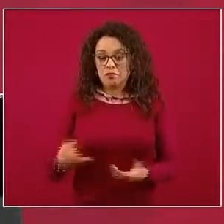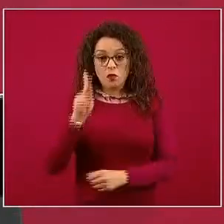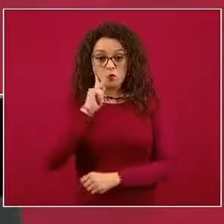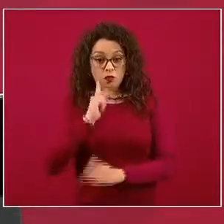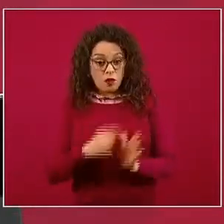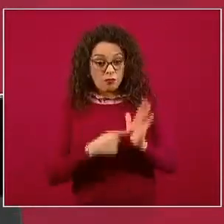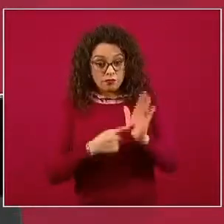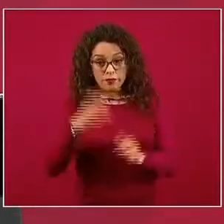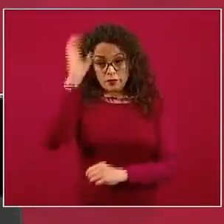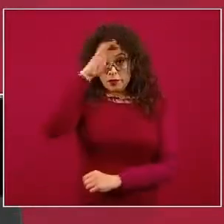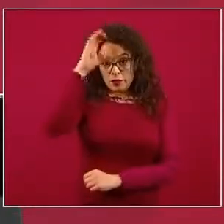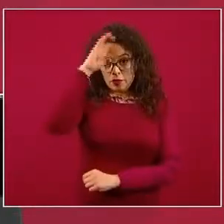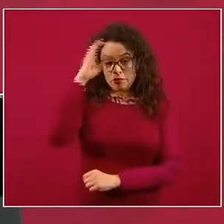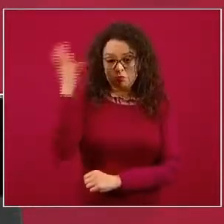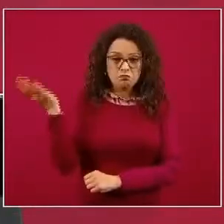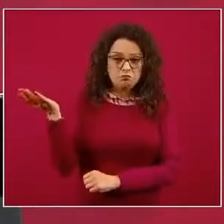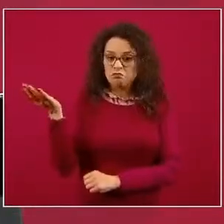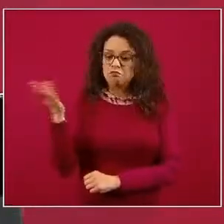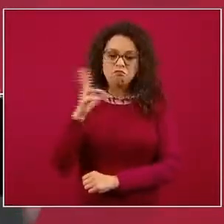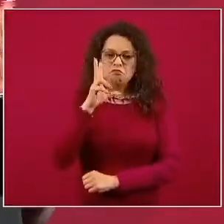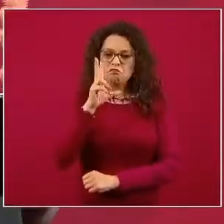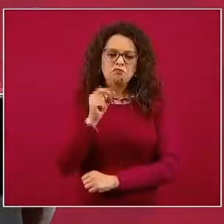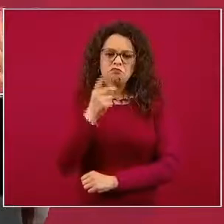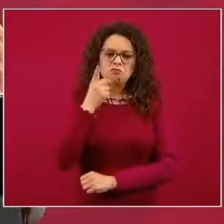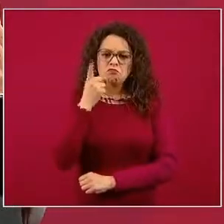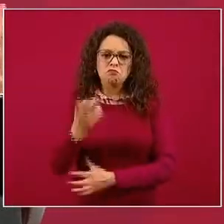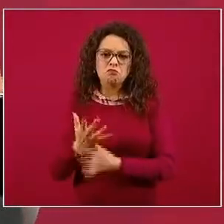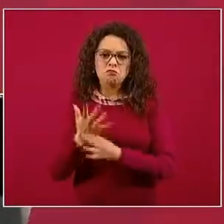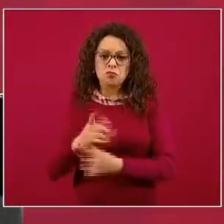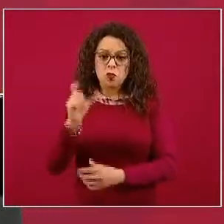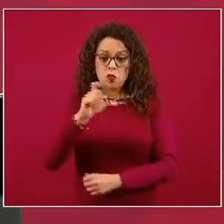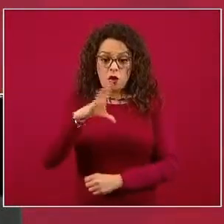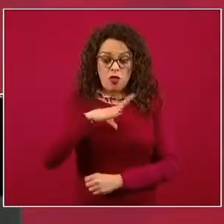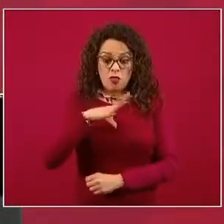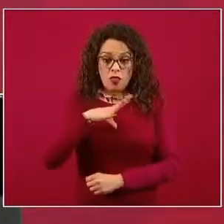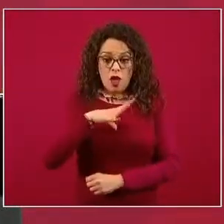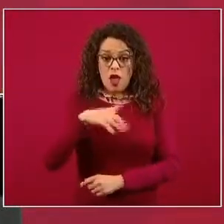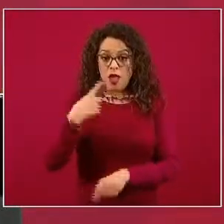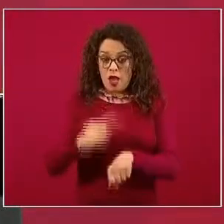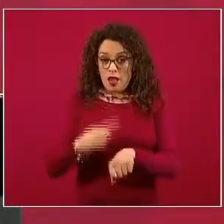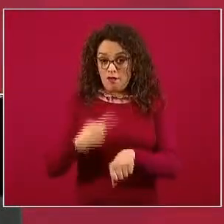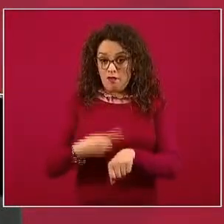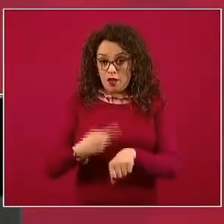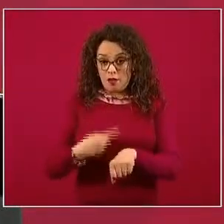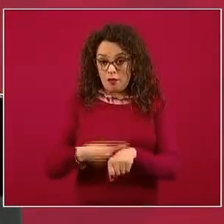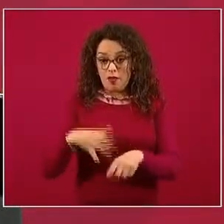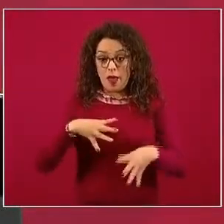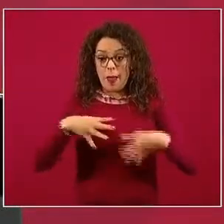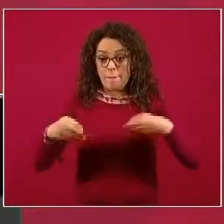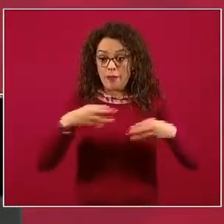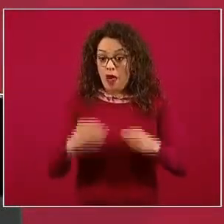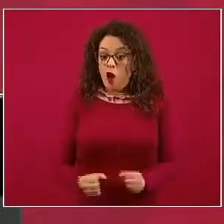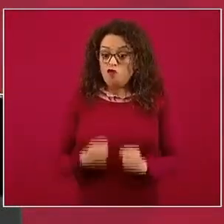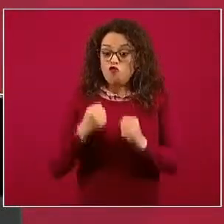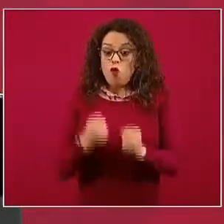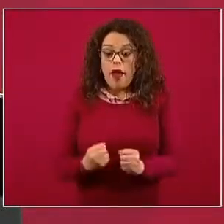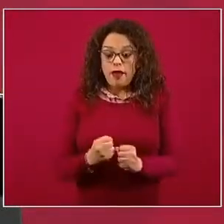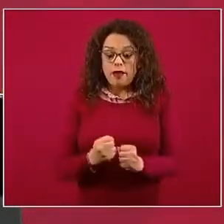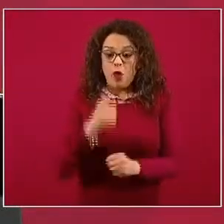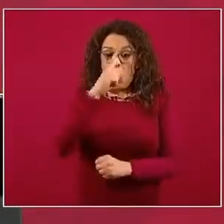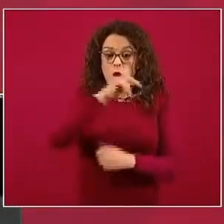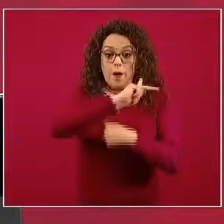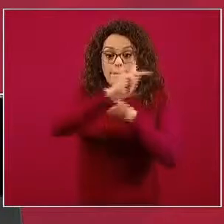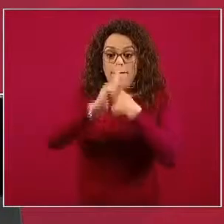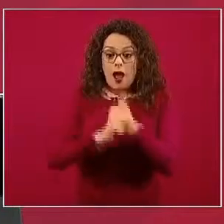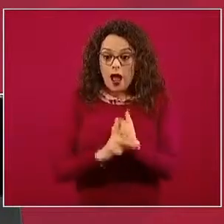es orientadora de que cuando se tiene una carga de enfermedad, una carga epidémica importante en un país,